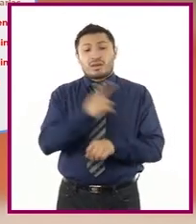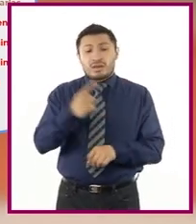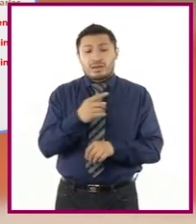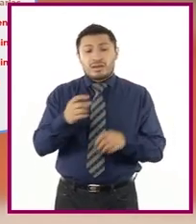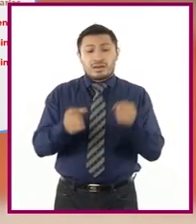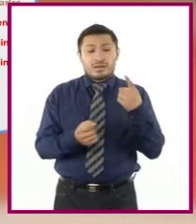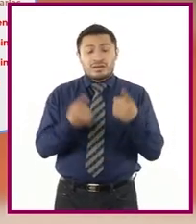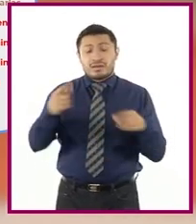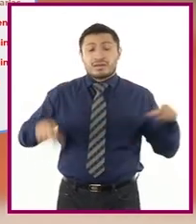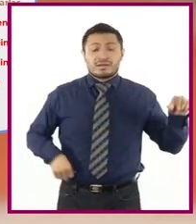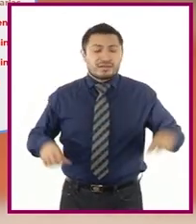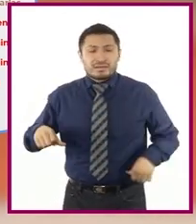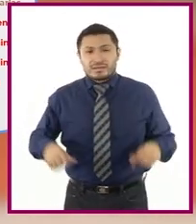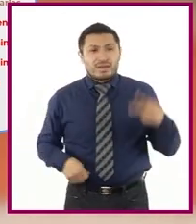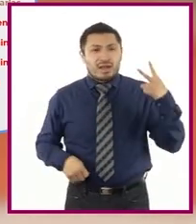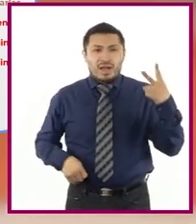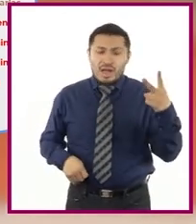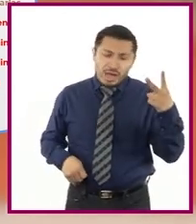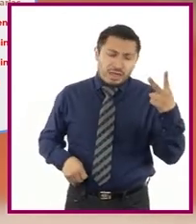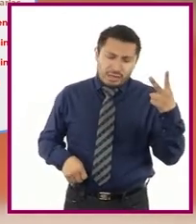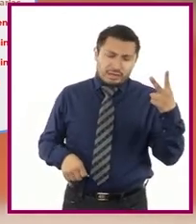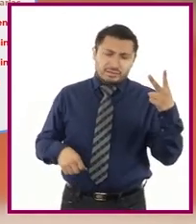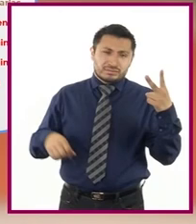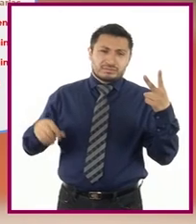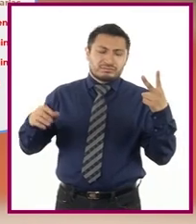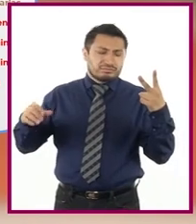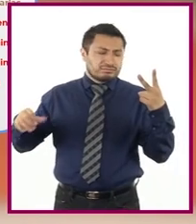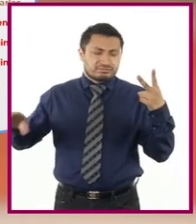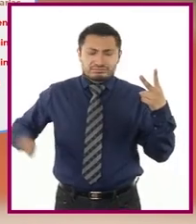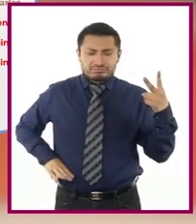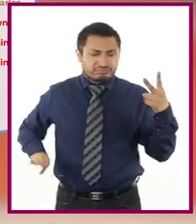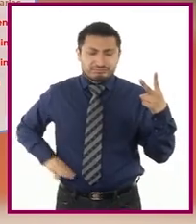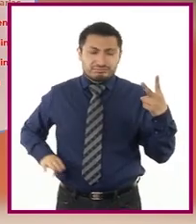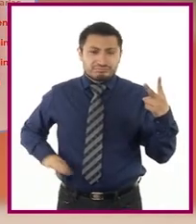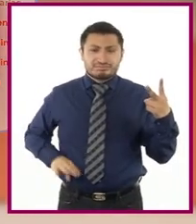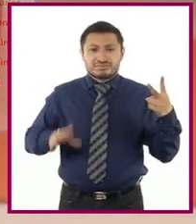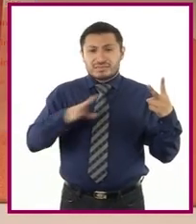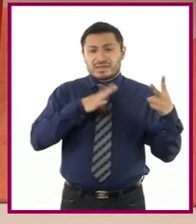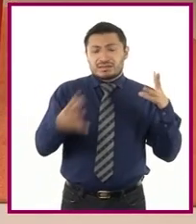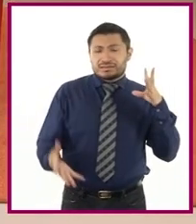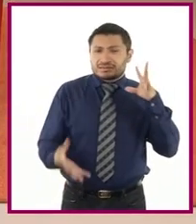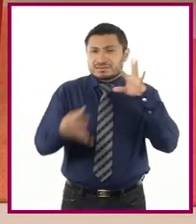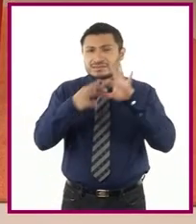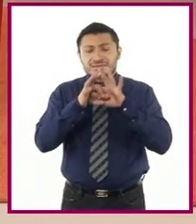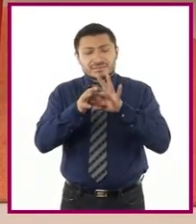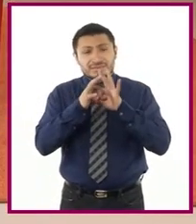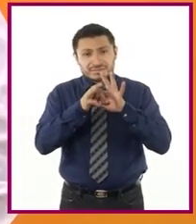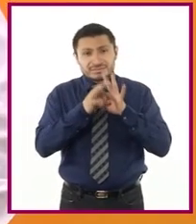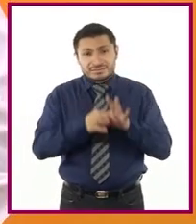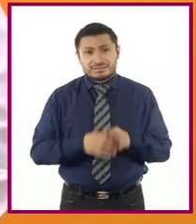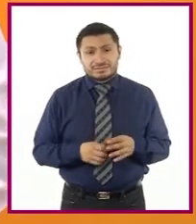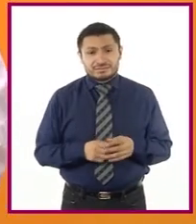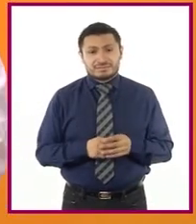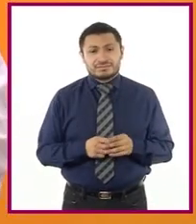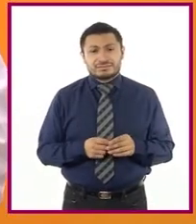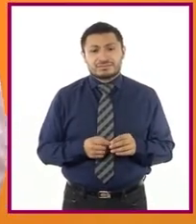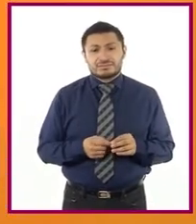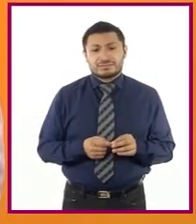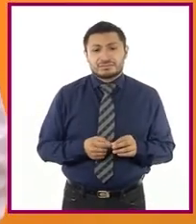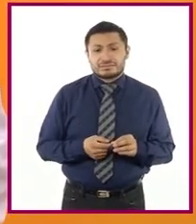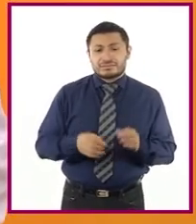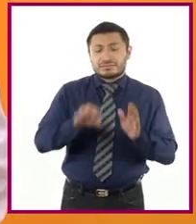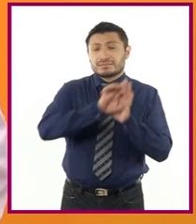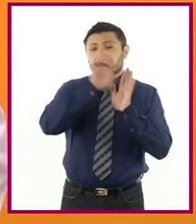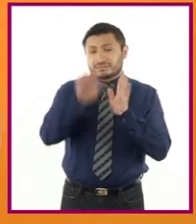operaciones de al menos 2 de los elementos del producto están estrechamente relacionadas. Por